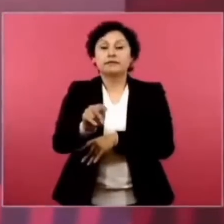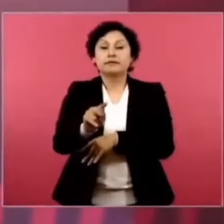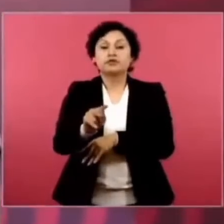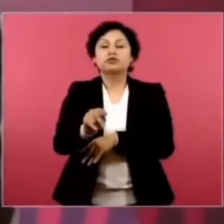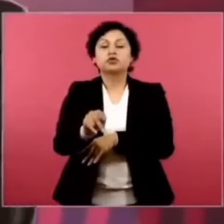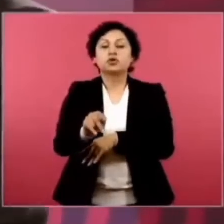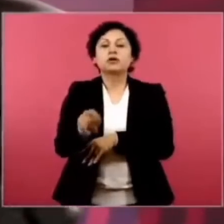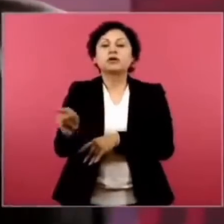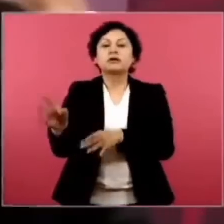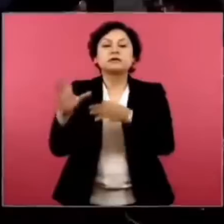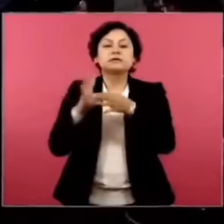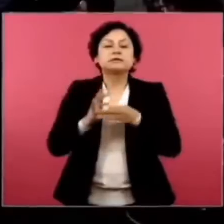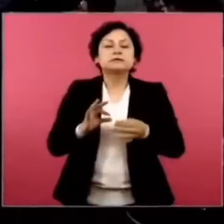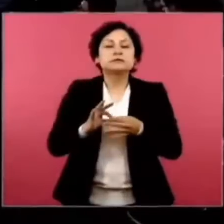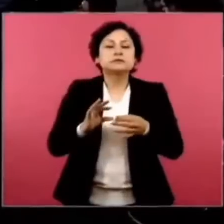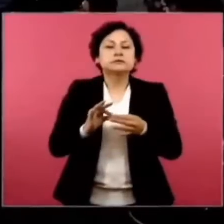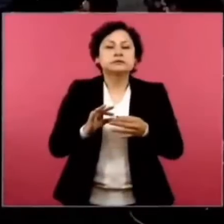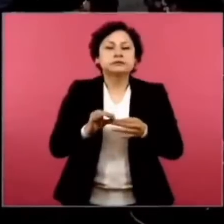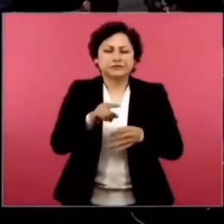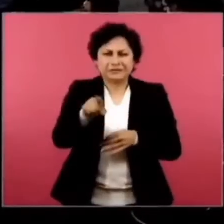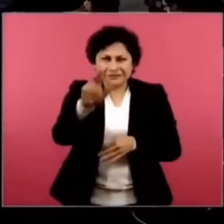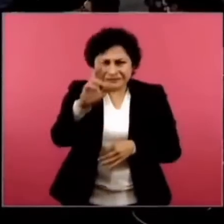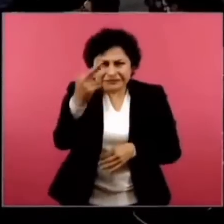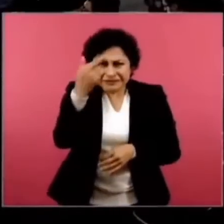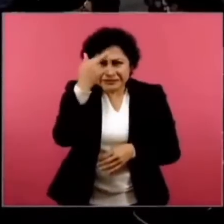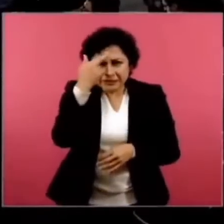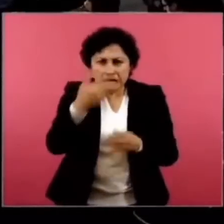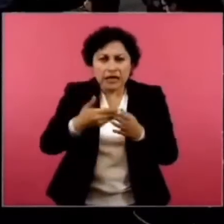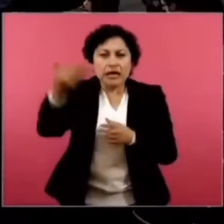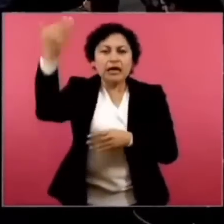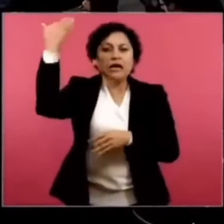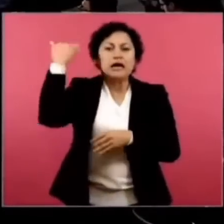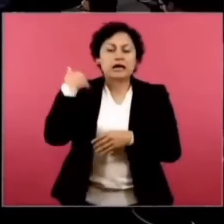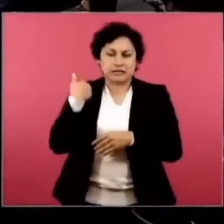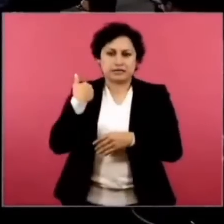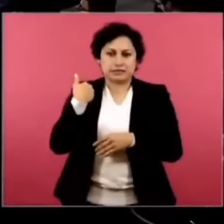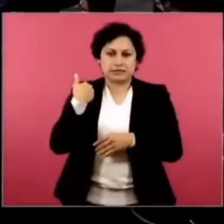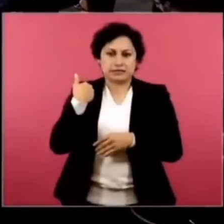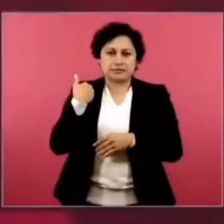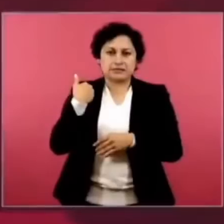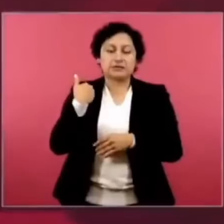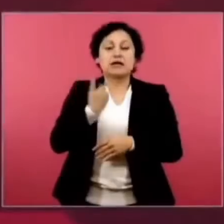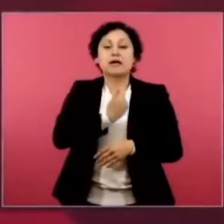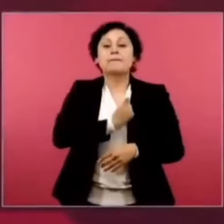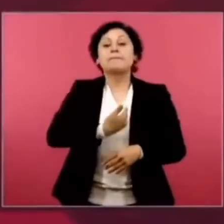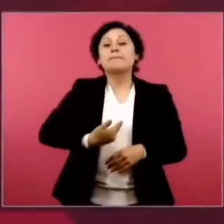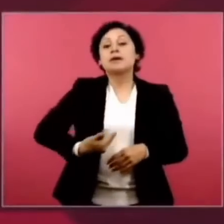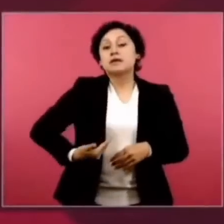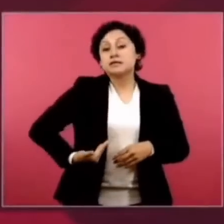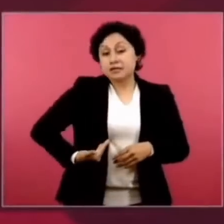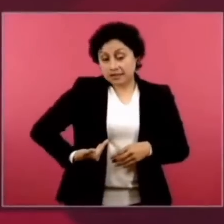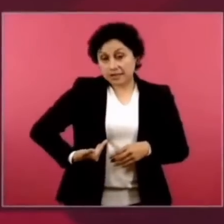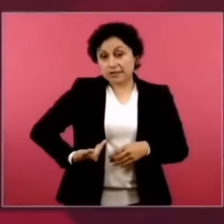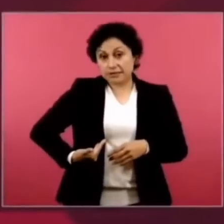haces todos los viajes del presidente? Iba un camión,